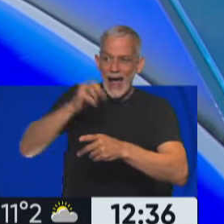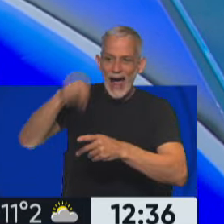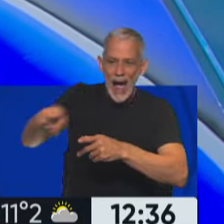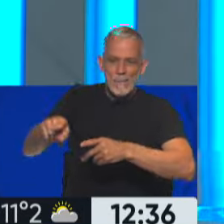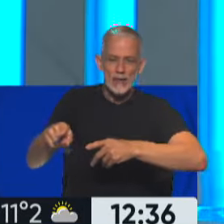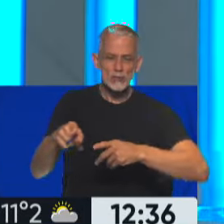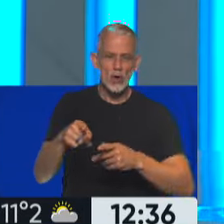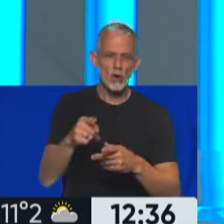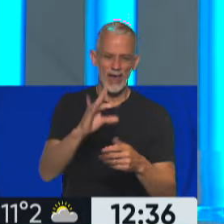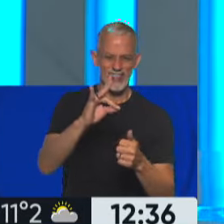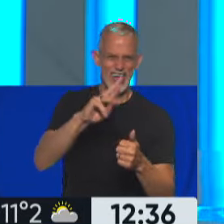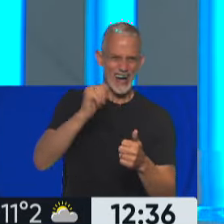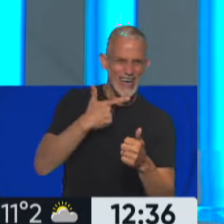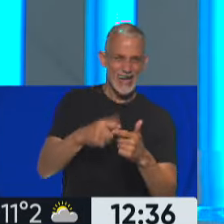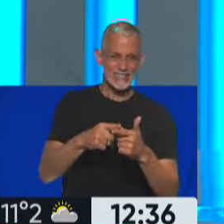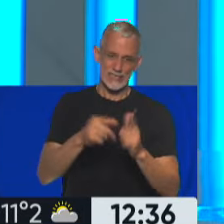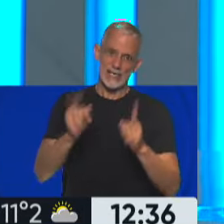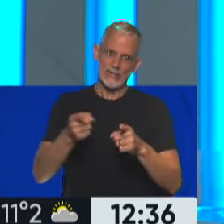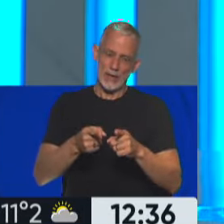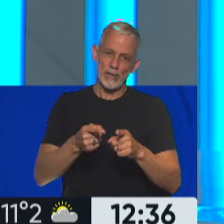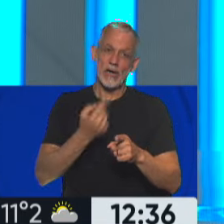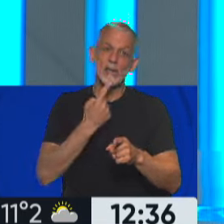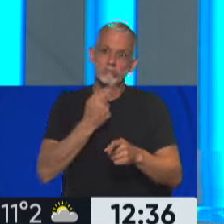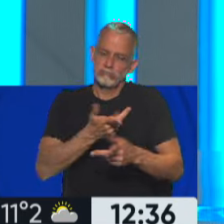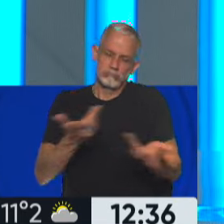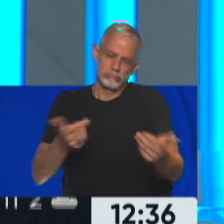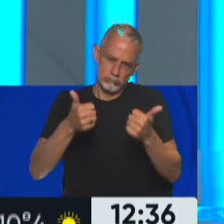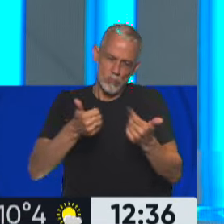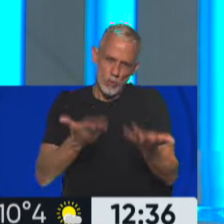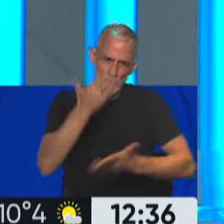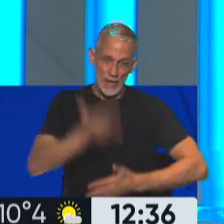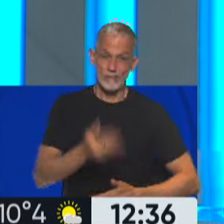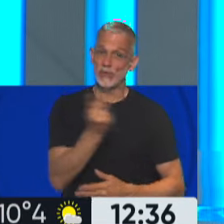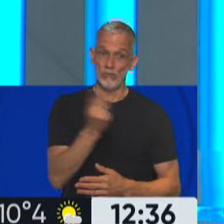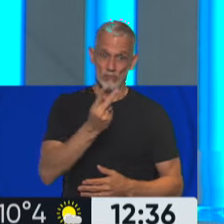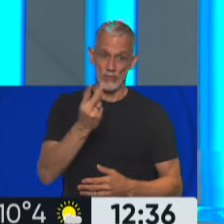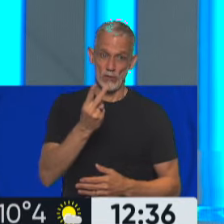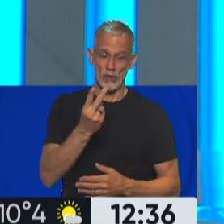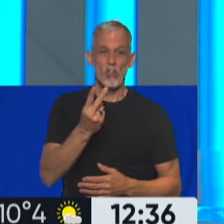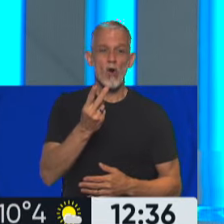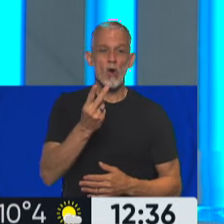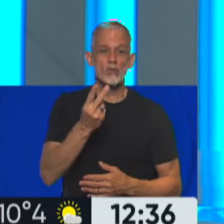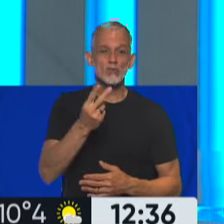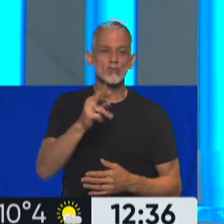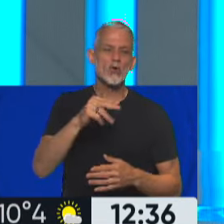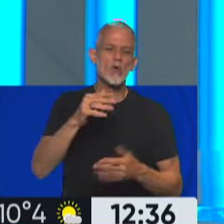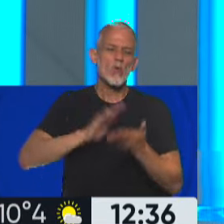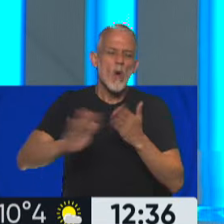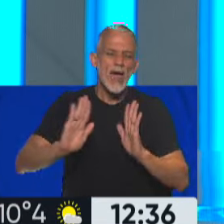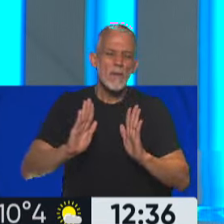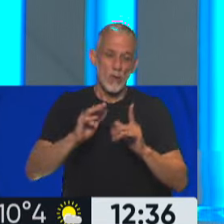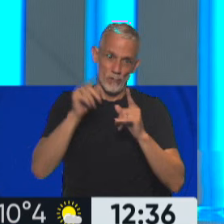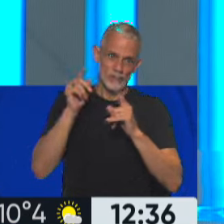drs con el otro pibe que también anda muy bien eso hay que decirlo los dos rooky como ellos le llaman los novatos